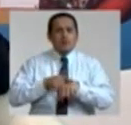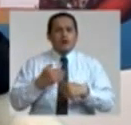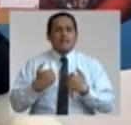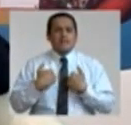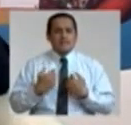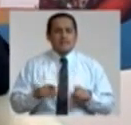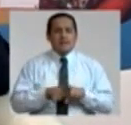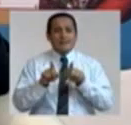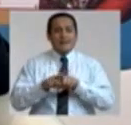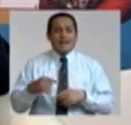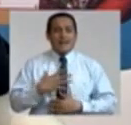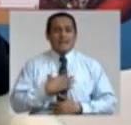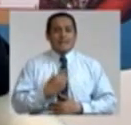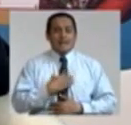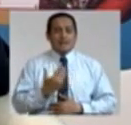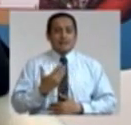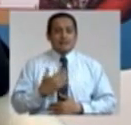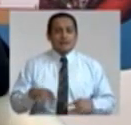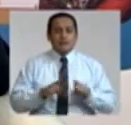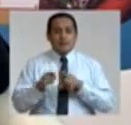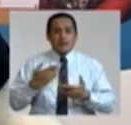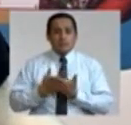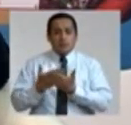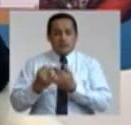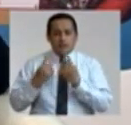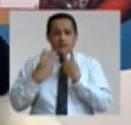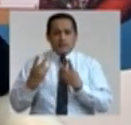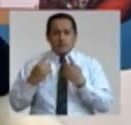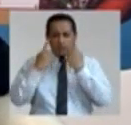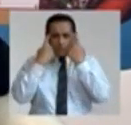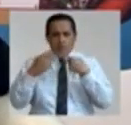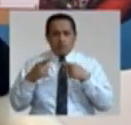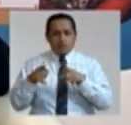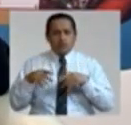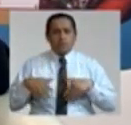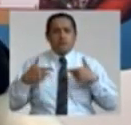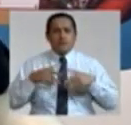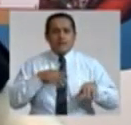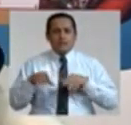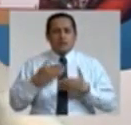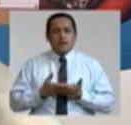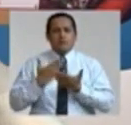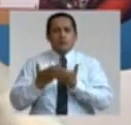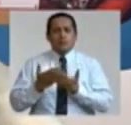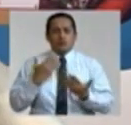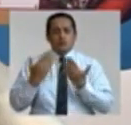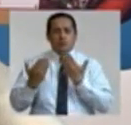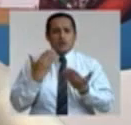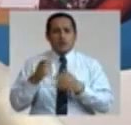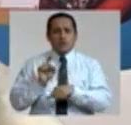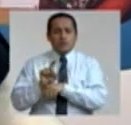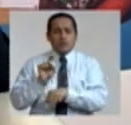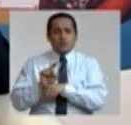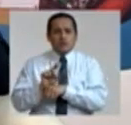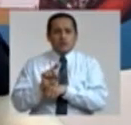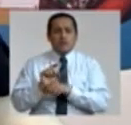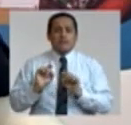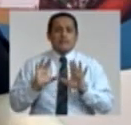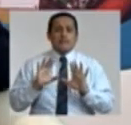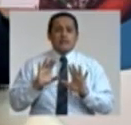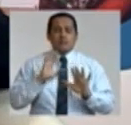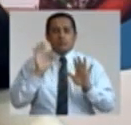tiempo que tienen, la edad que tienen, y en base a esos elementos objetivos tú puedes hacer una propuesta de un modelo de